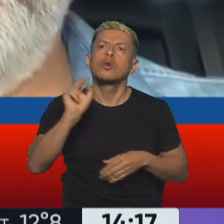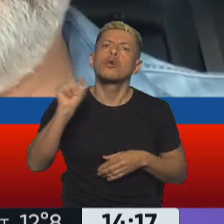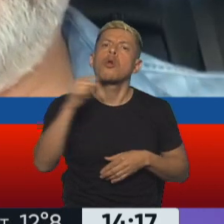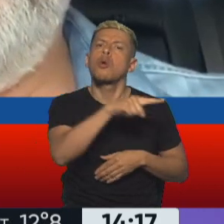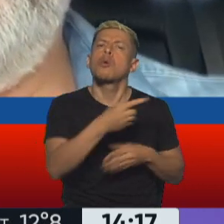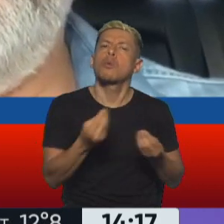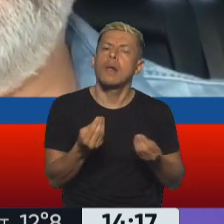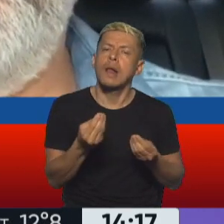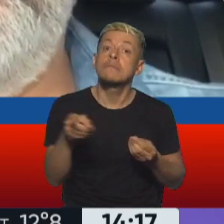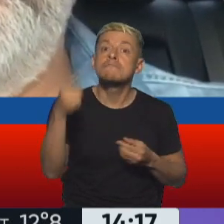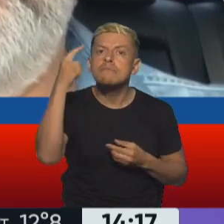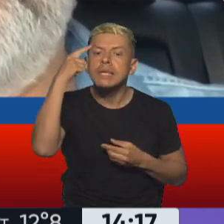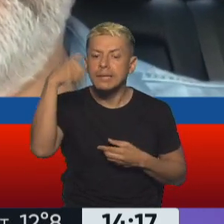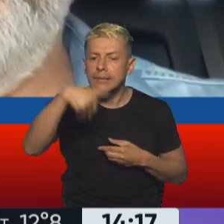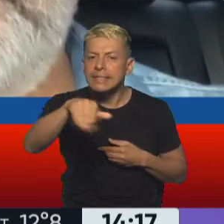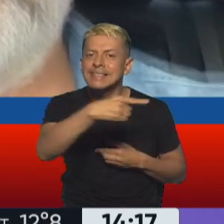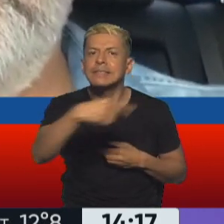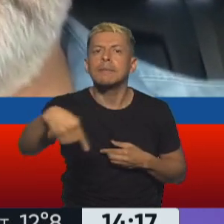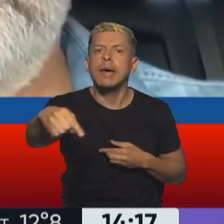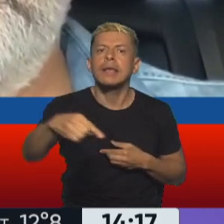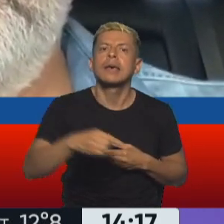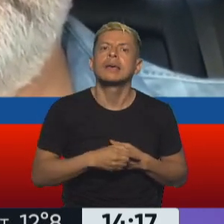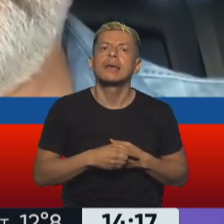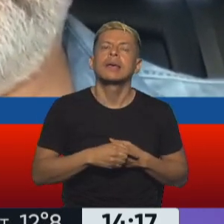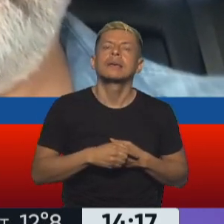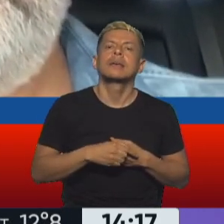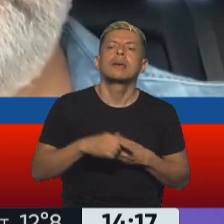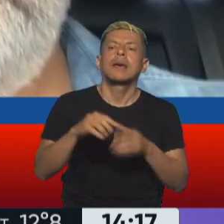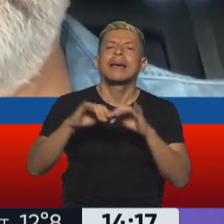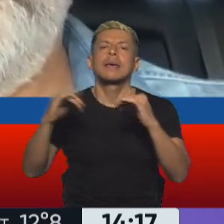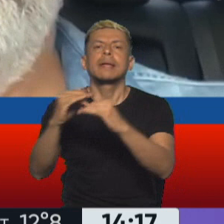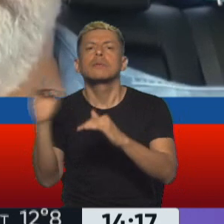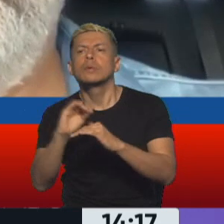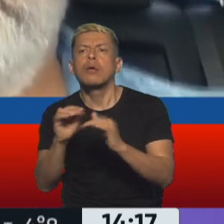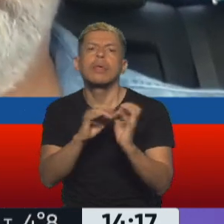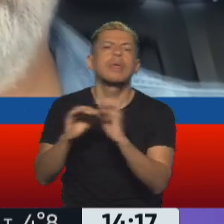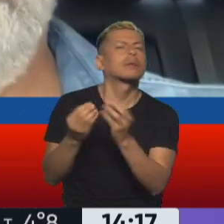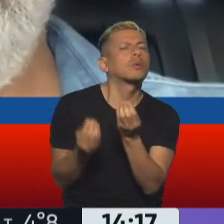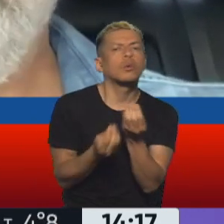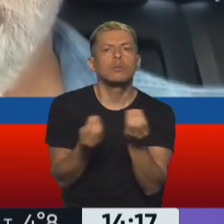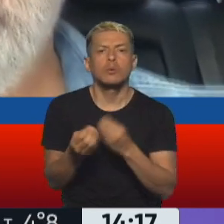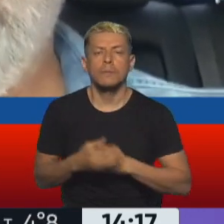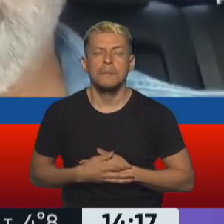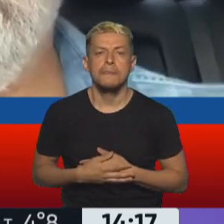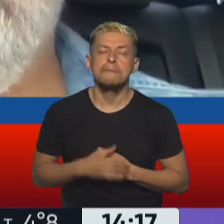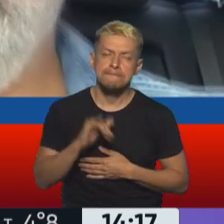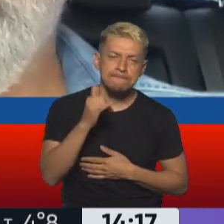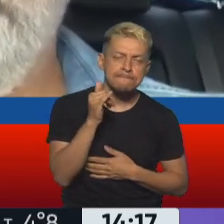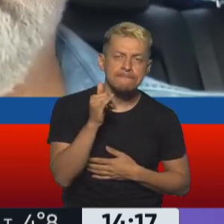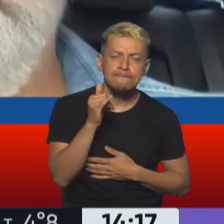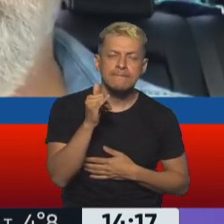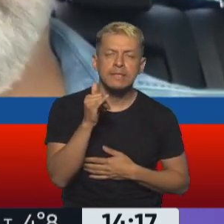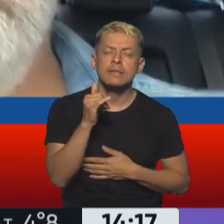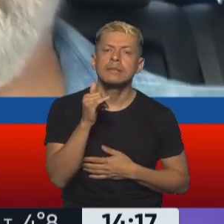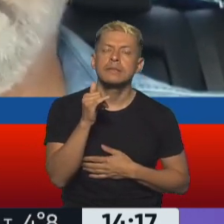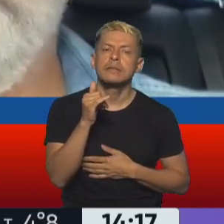cree que se va a dar el debate la próxima semana dentro de la Cámara de Diputados? Ok, debemos tener una